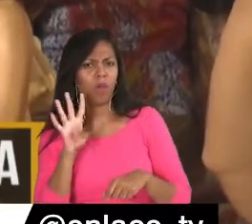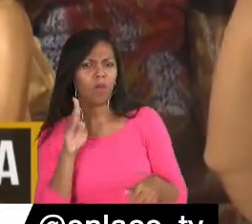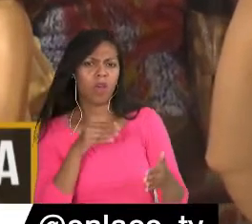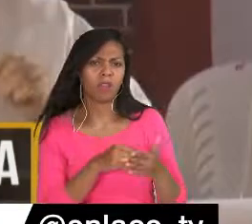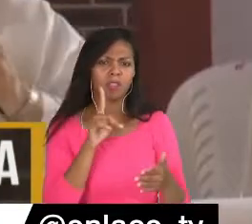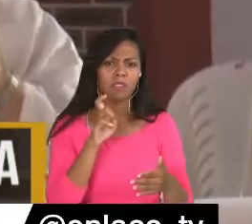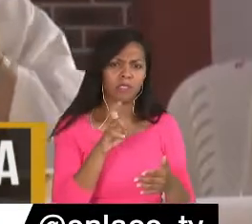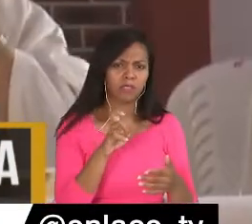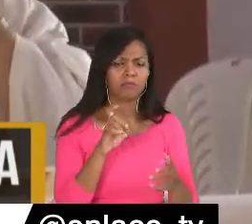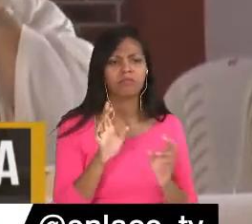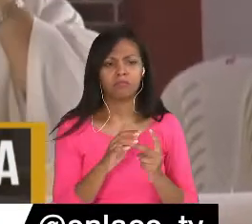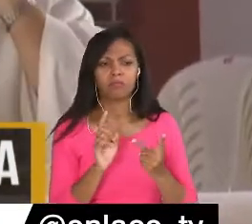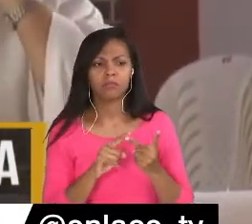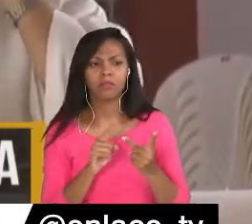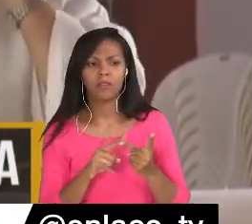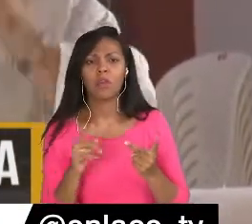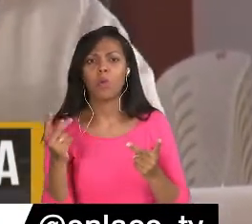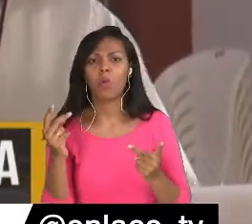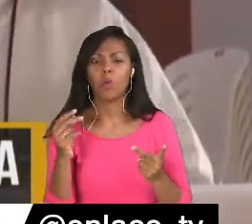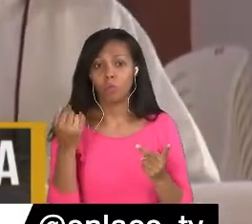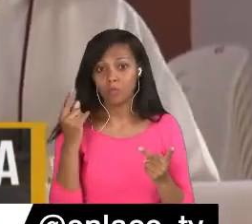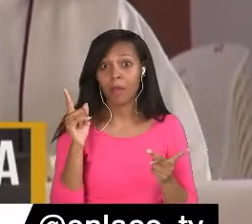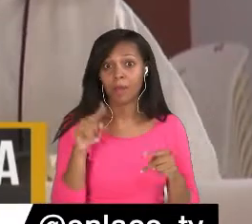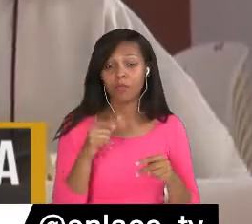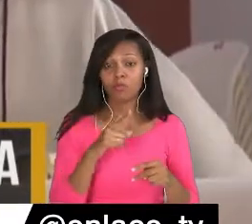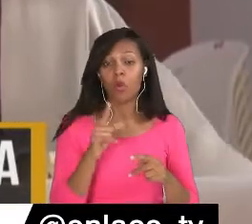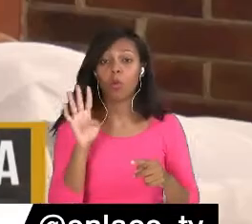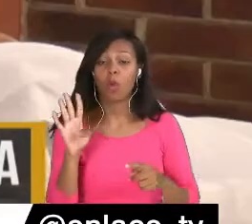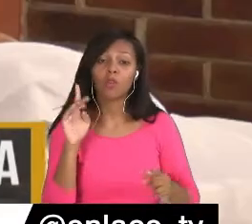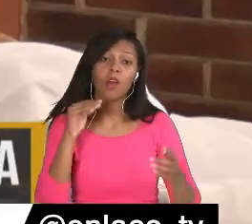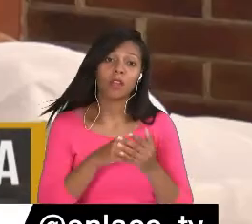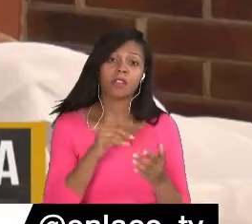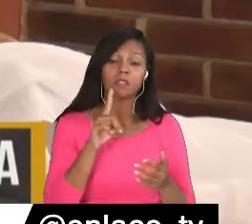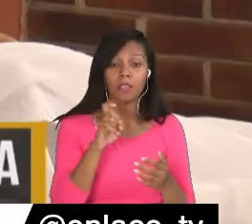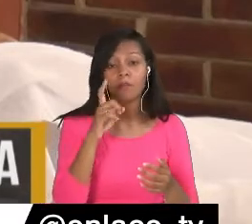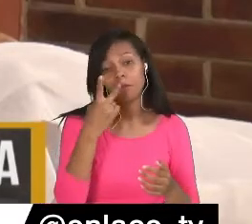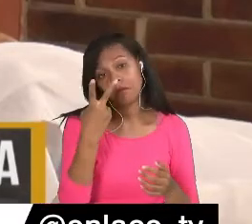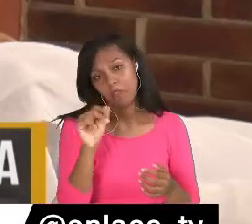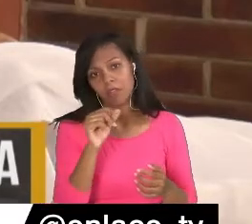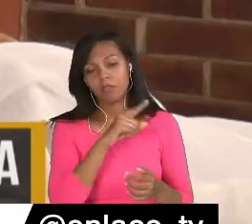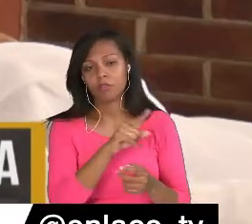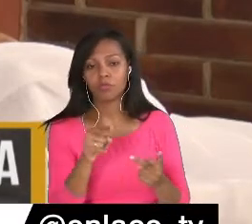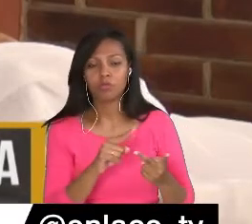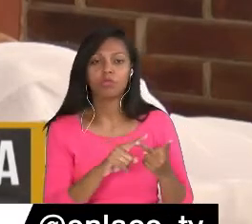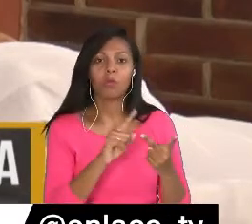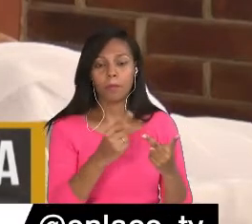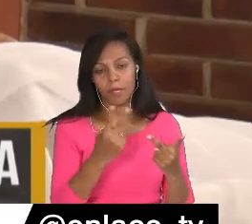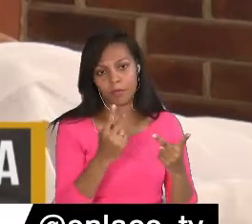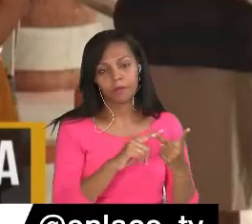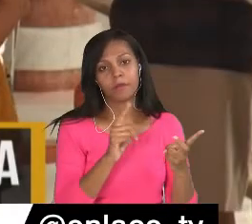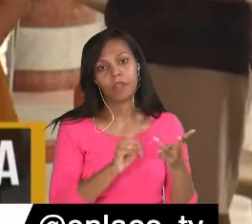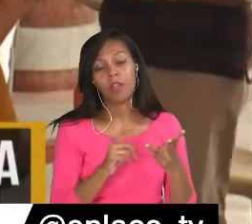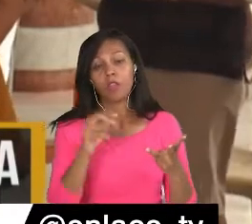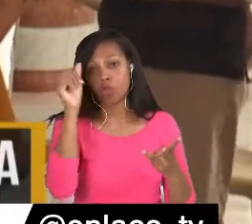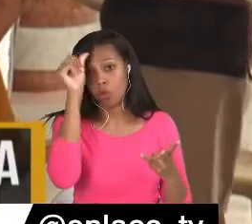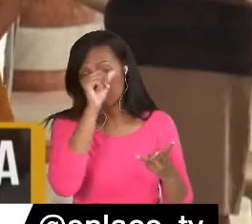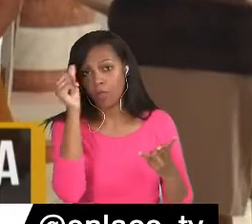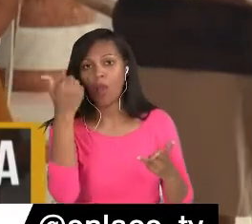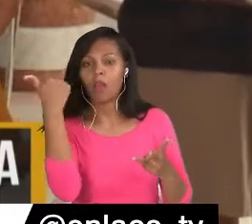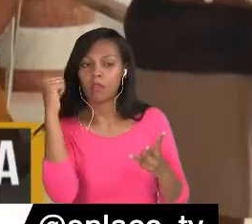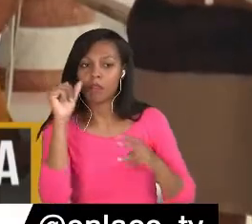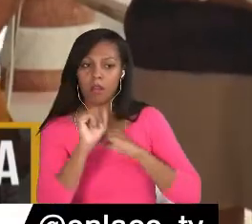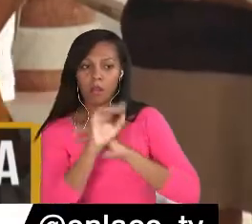Viernes Santo, la Exaltación de la Cruz. Transmisión que irá de 4 a 6:20 p.m. Domingo de Resurrección, Misa Normal, 10 de la mañana. Enlace